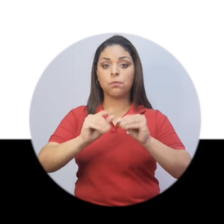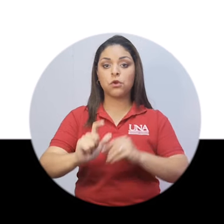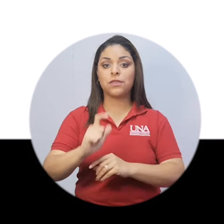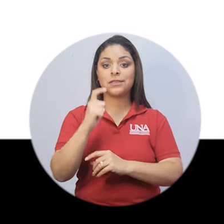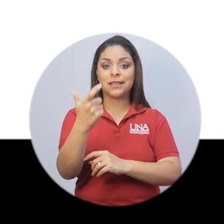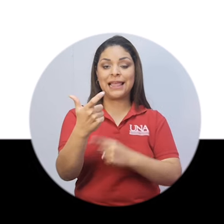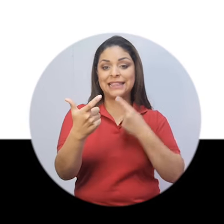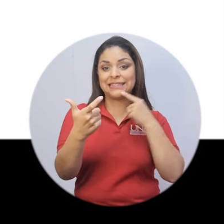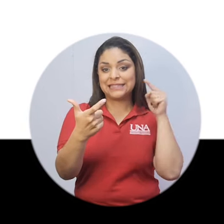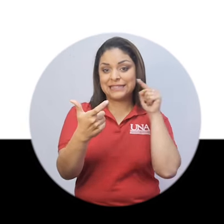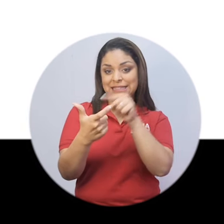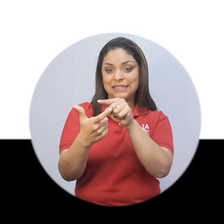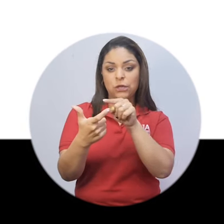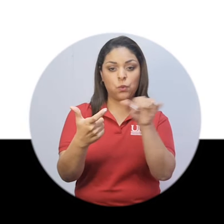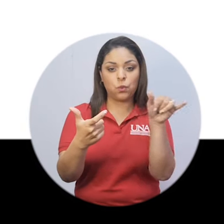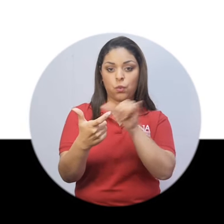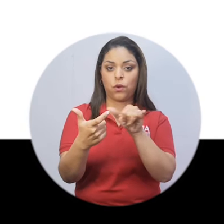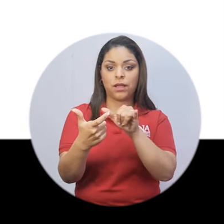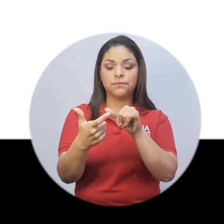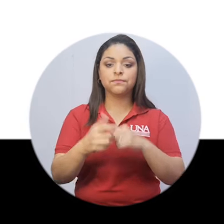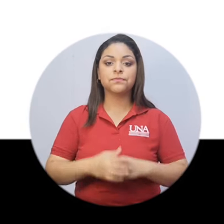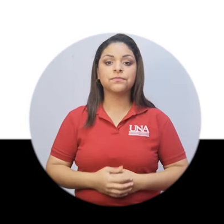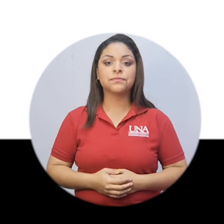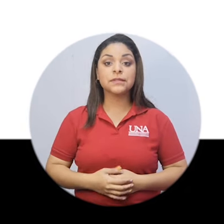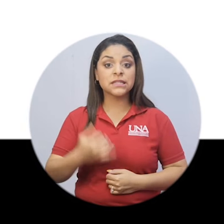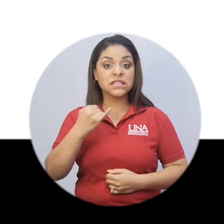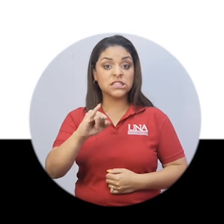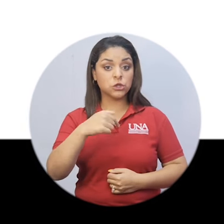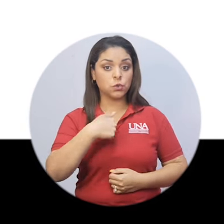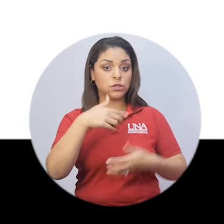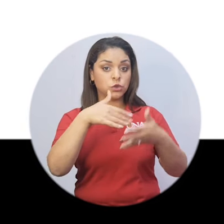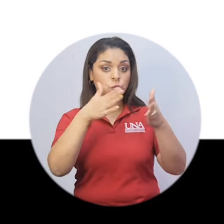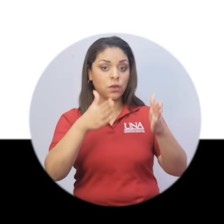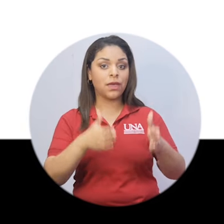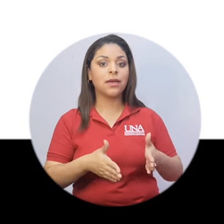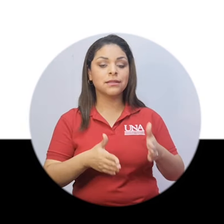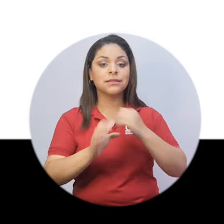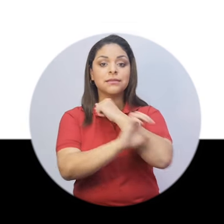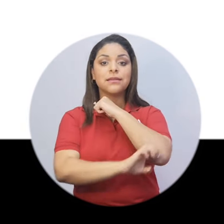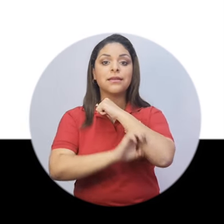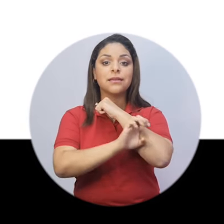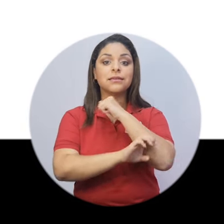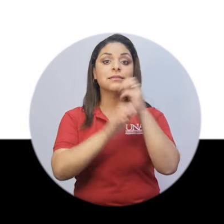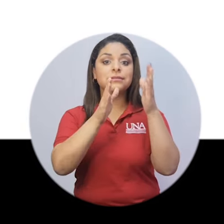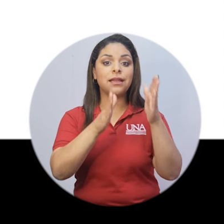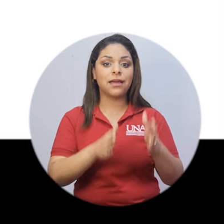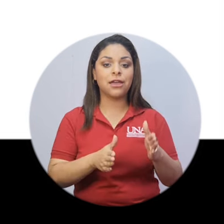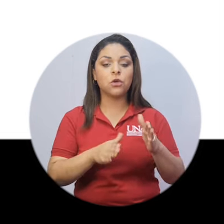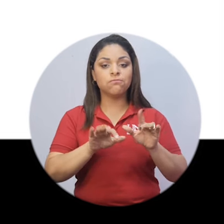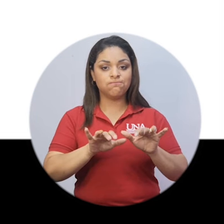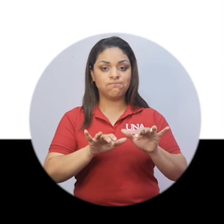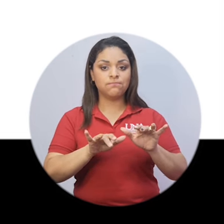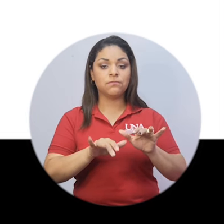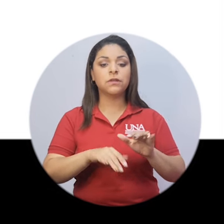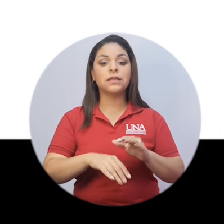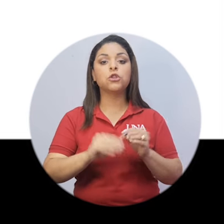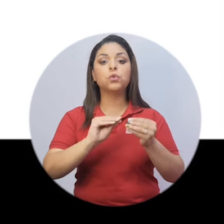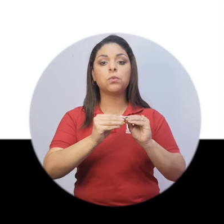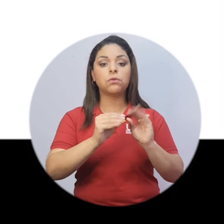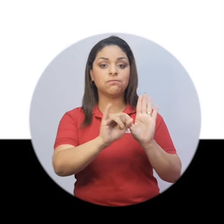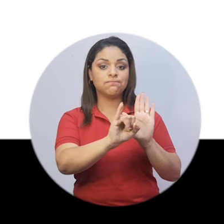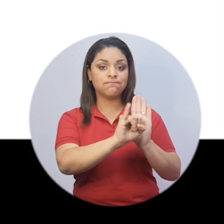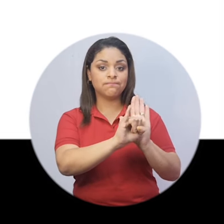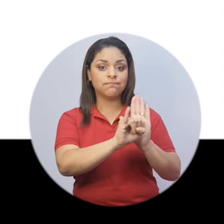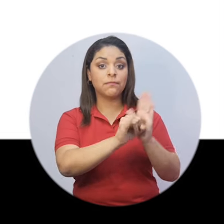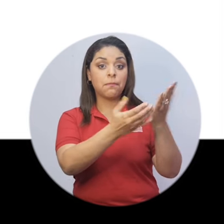tal y como aparece en tu documento de identificación. Si sos estudiante extranjero, digita el número de